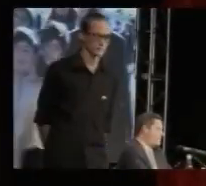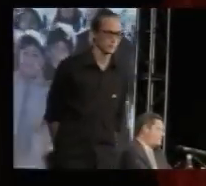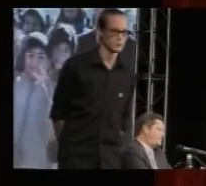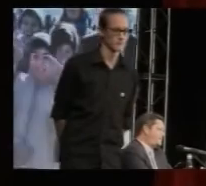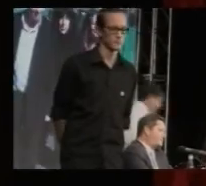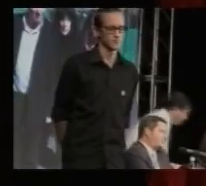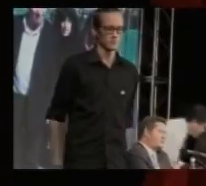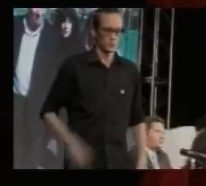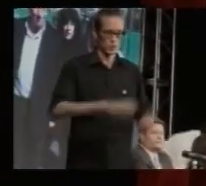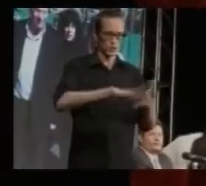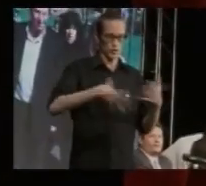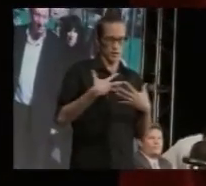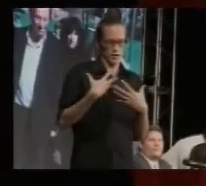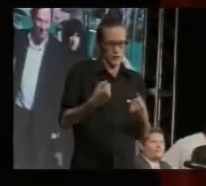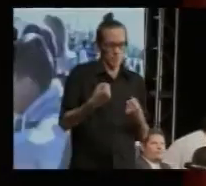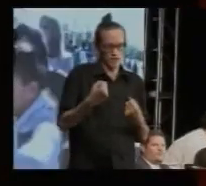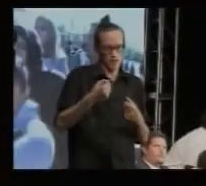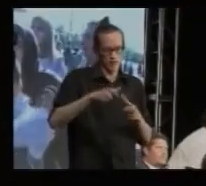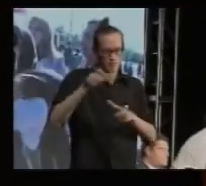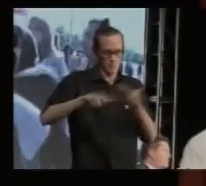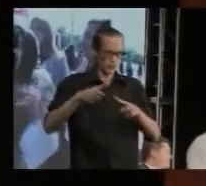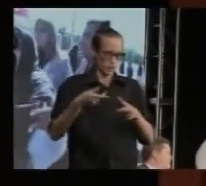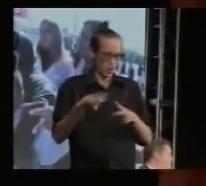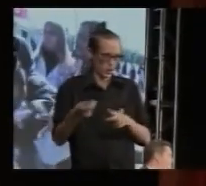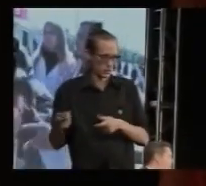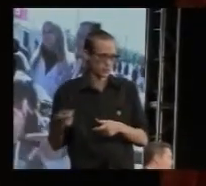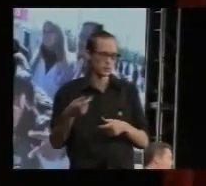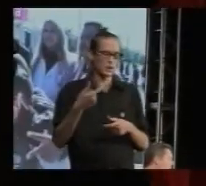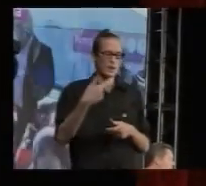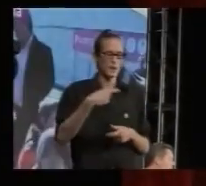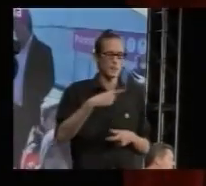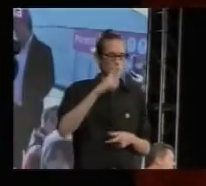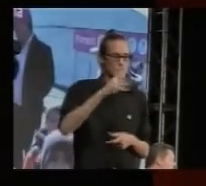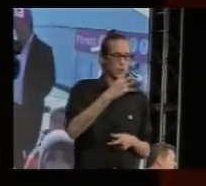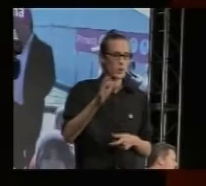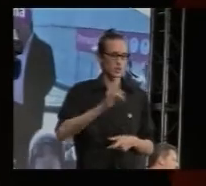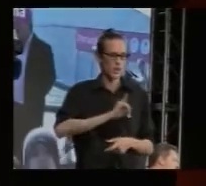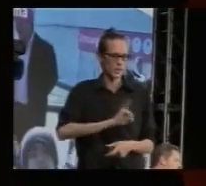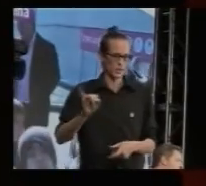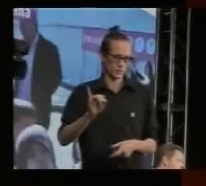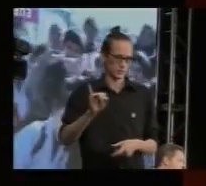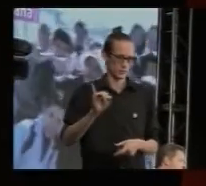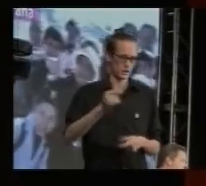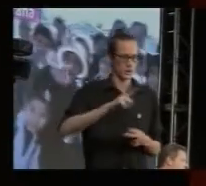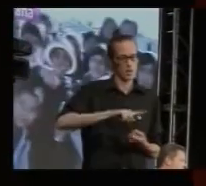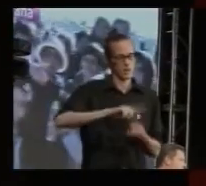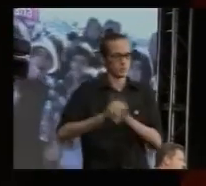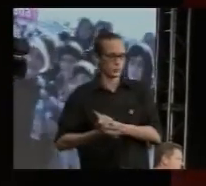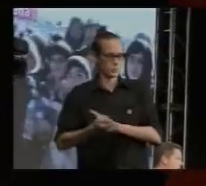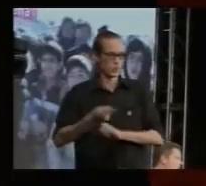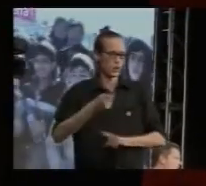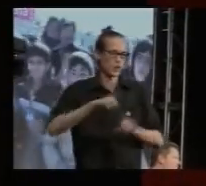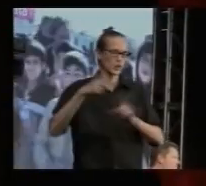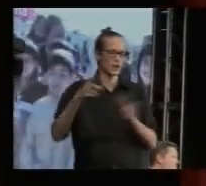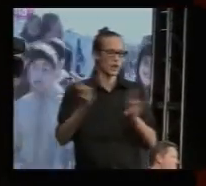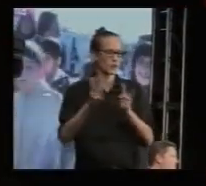En cuanto a defensa del consumidor, canalizamos más de 1.400 denuncias que se tradujeron en otras tantas audiencias con resultado